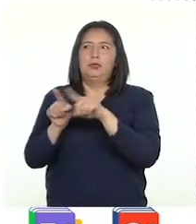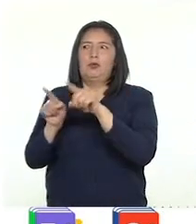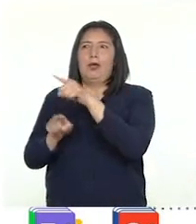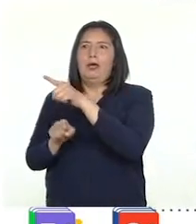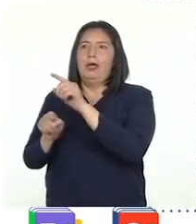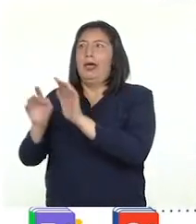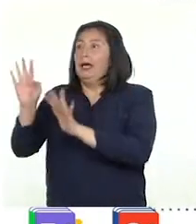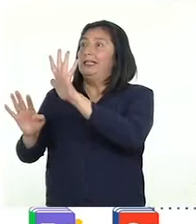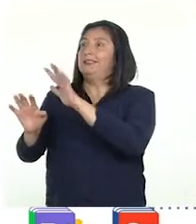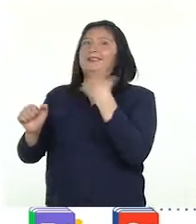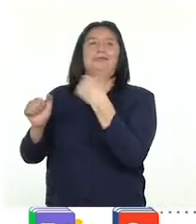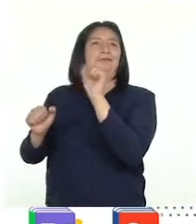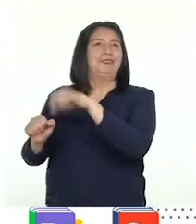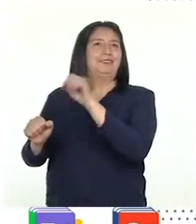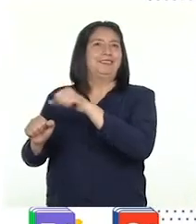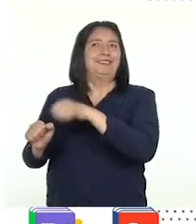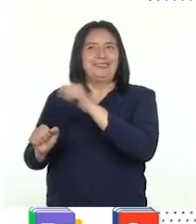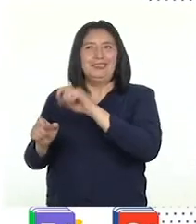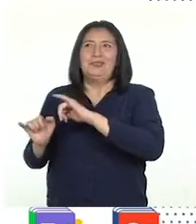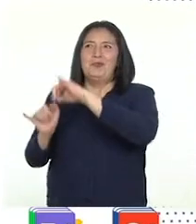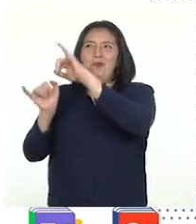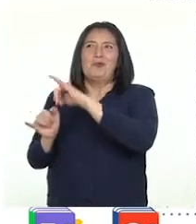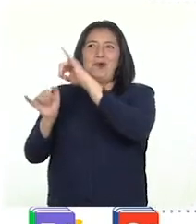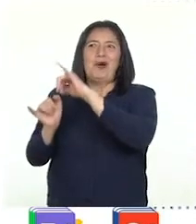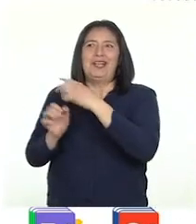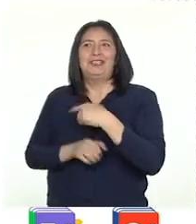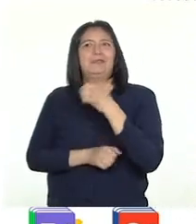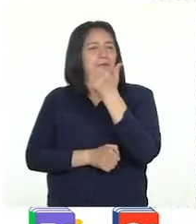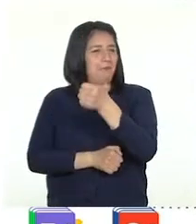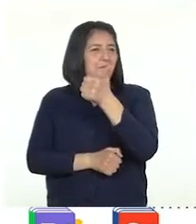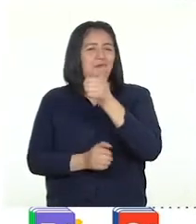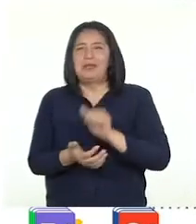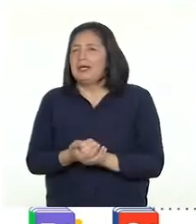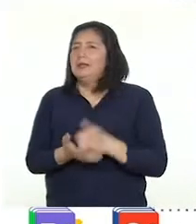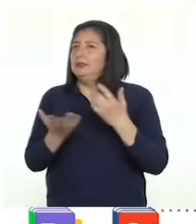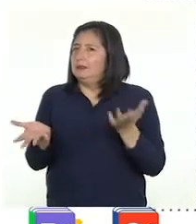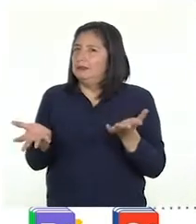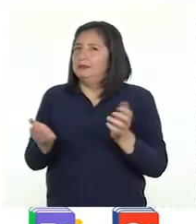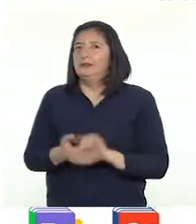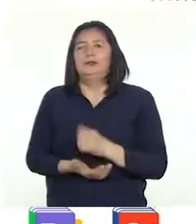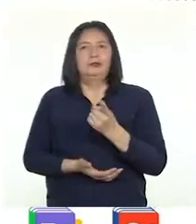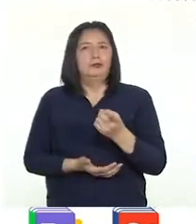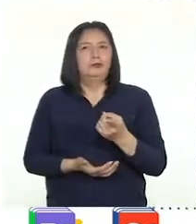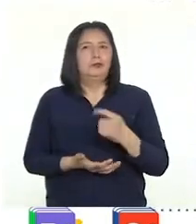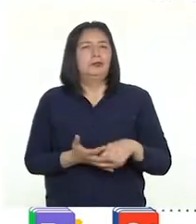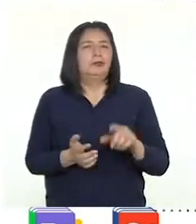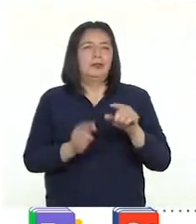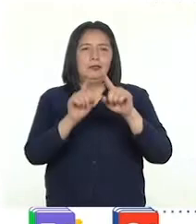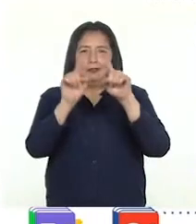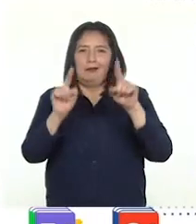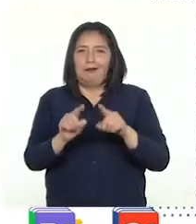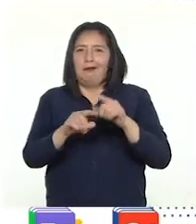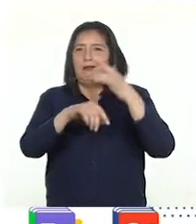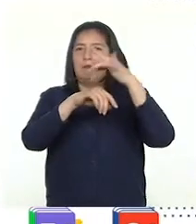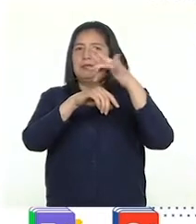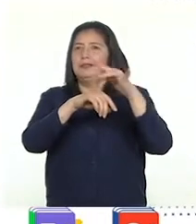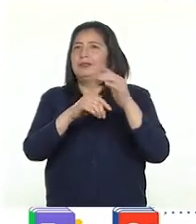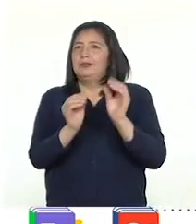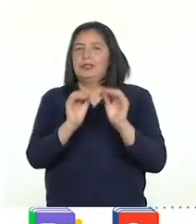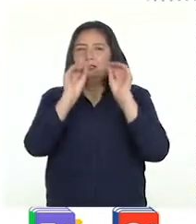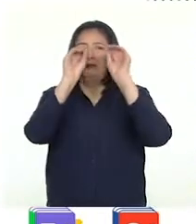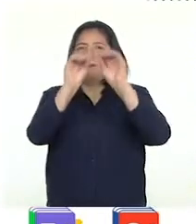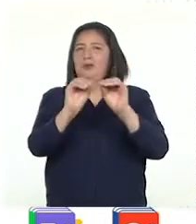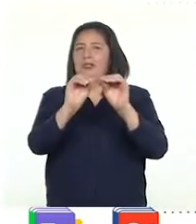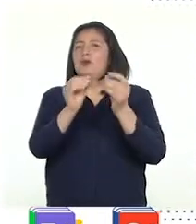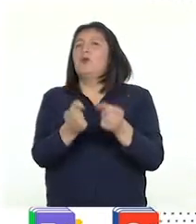es... ¡Listo, lo tenemos! Justo sale 15. ¡Muy bien! Entonces, el valor desconocido que debemos colocar en